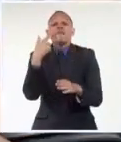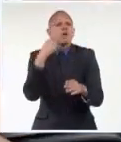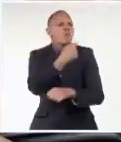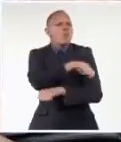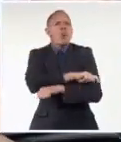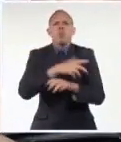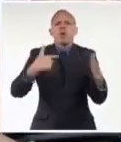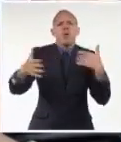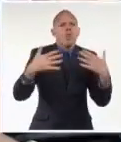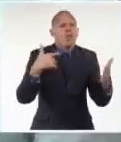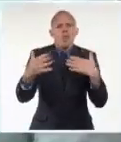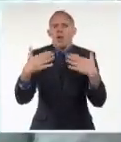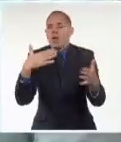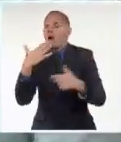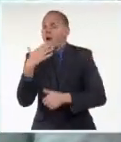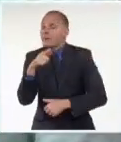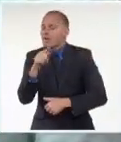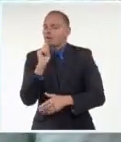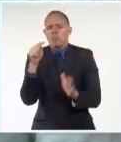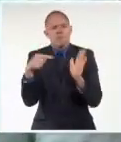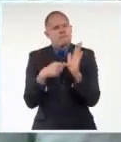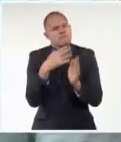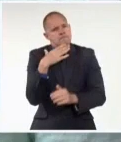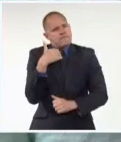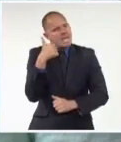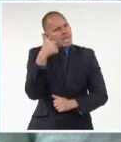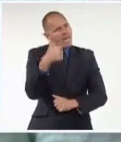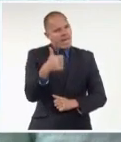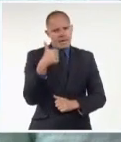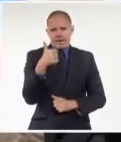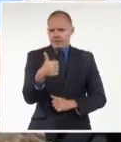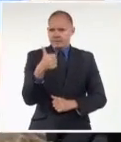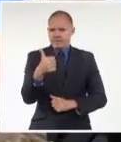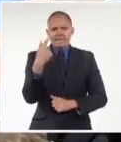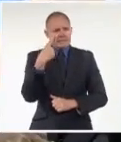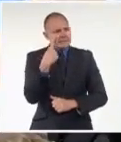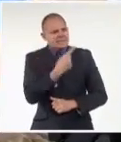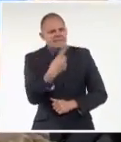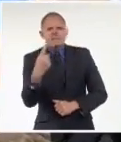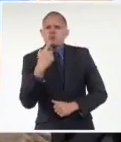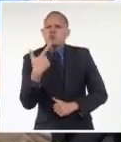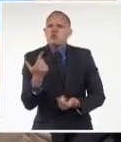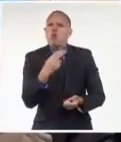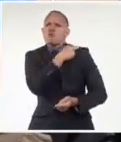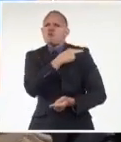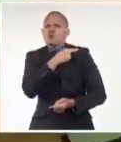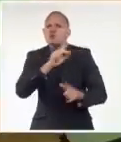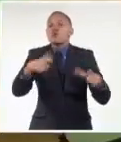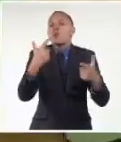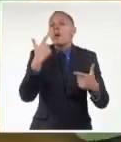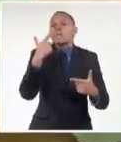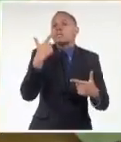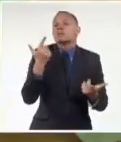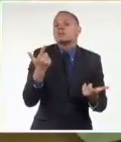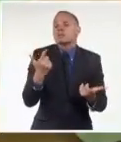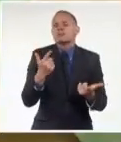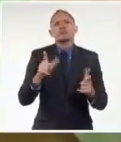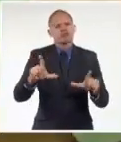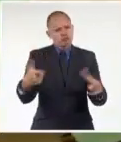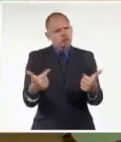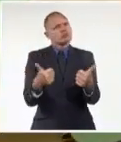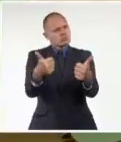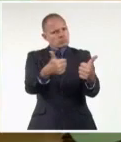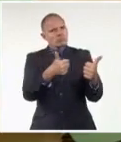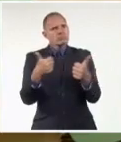para buscar soluciones a los problemas y comprobar la efectividad de la gestión de las autoridades locales. En estos tiempos